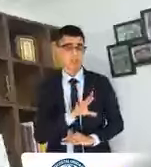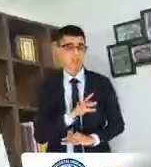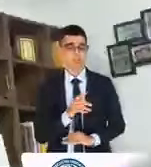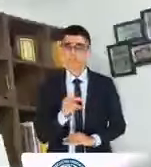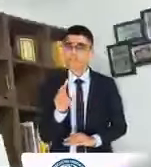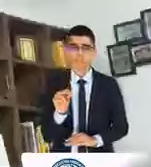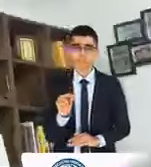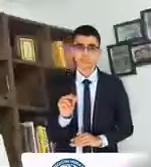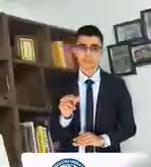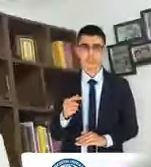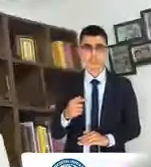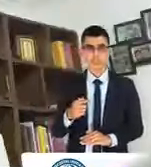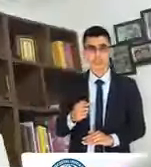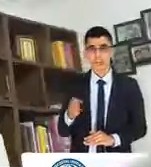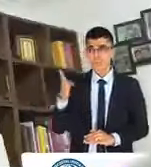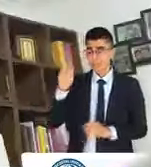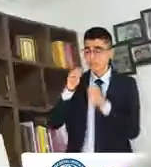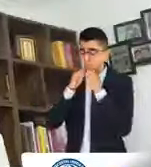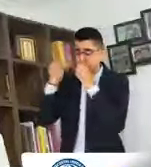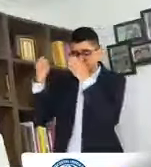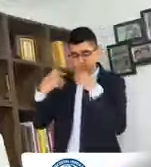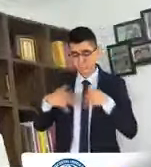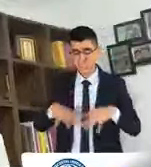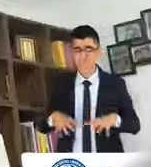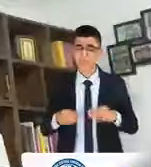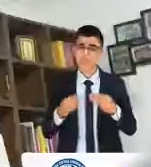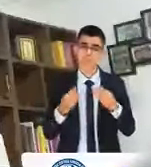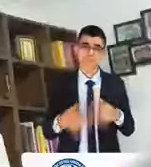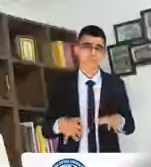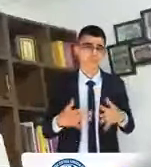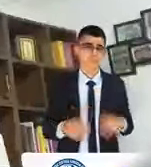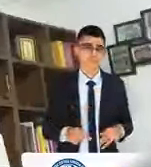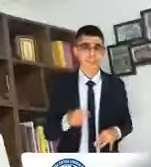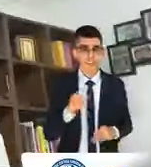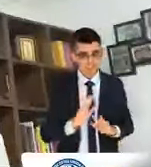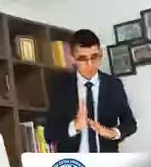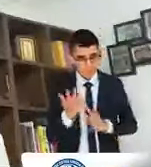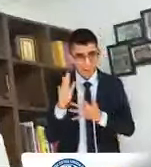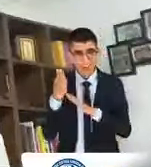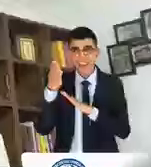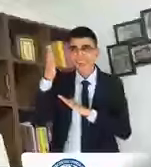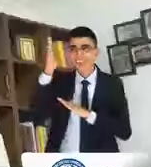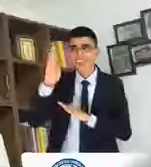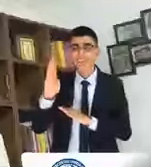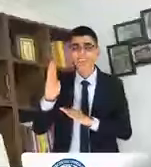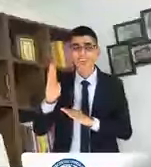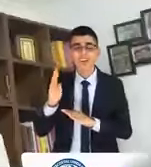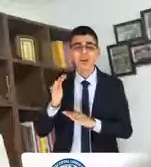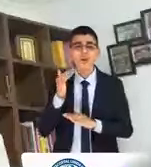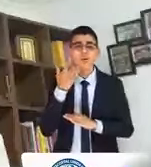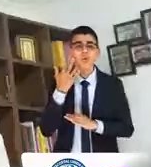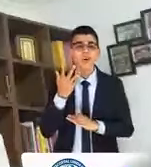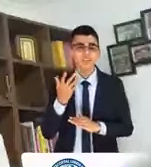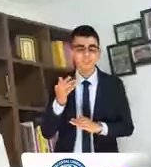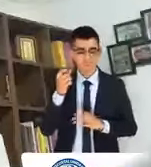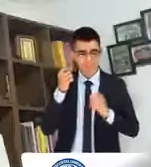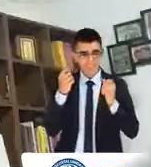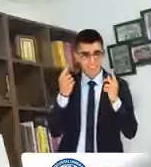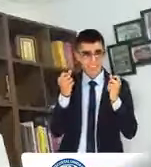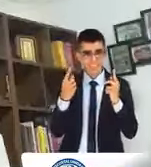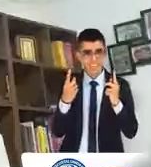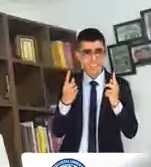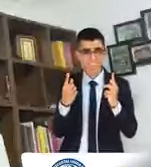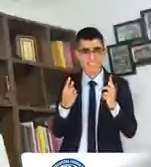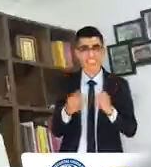grandes. Y tú le alabarás el día que tú dejes que Dios te dé el regalo. Jehová es la